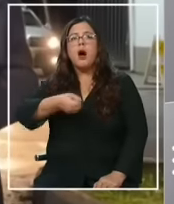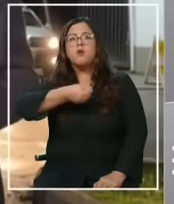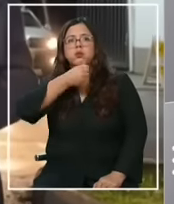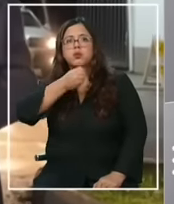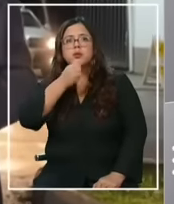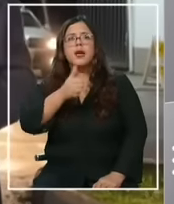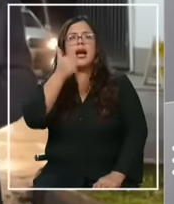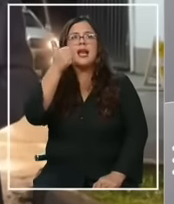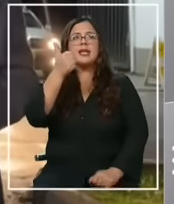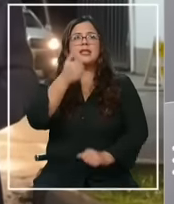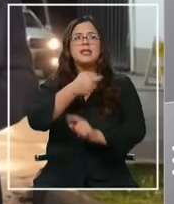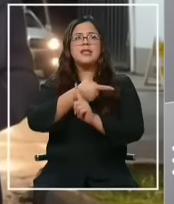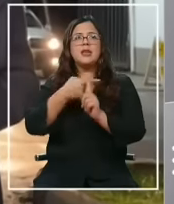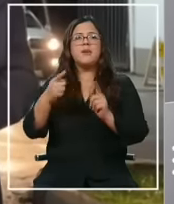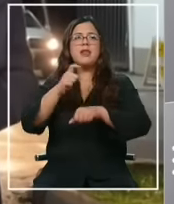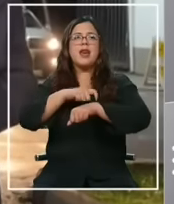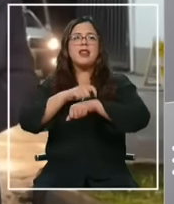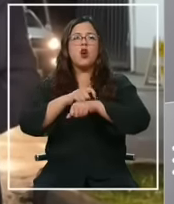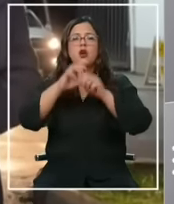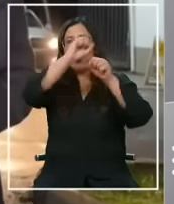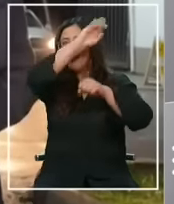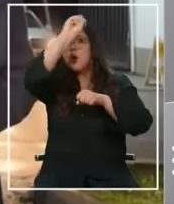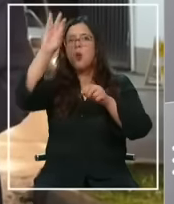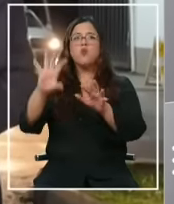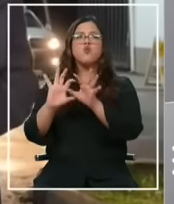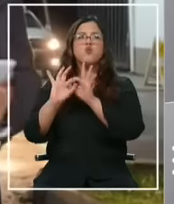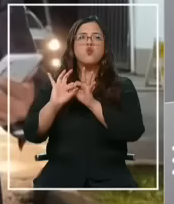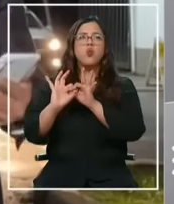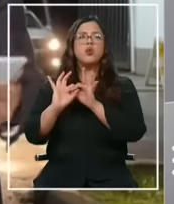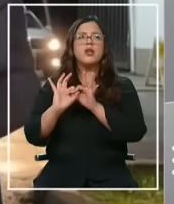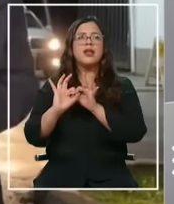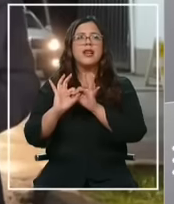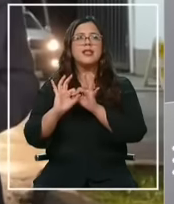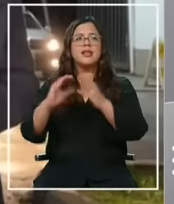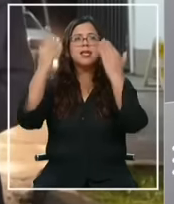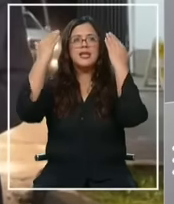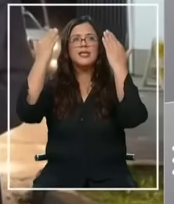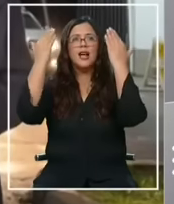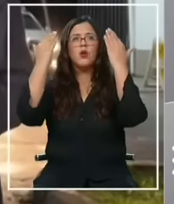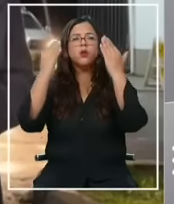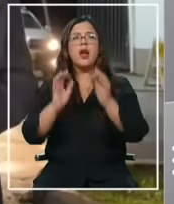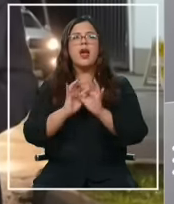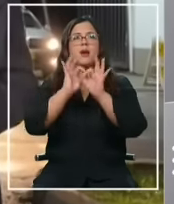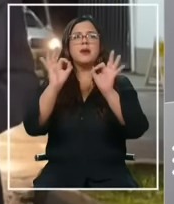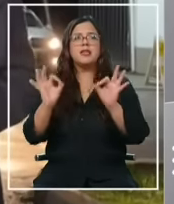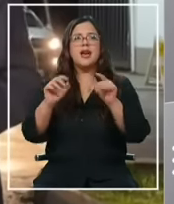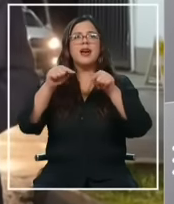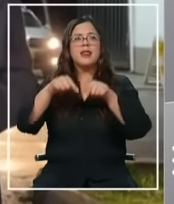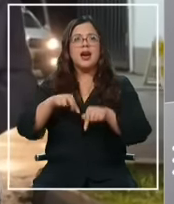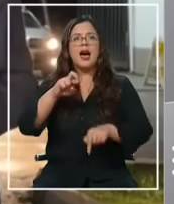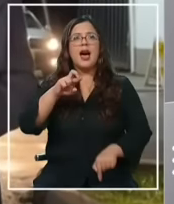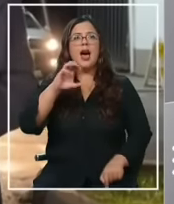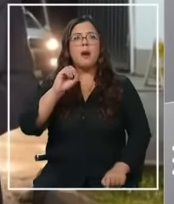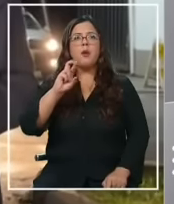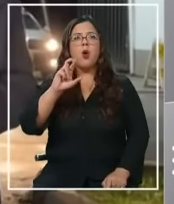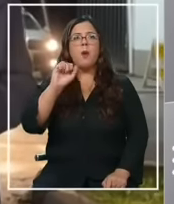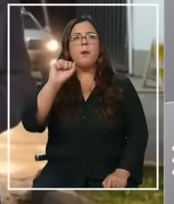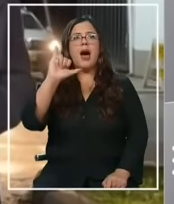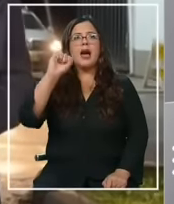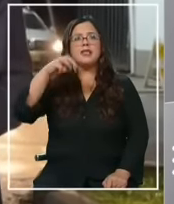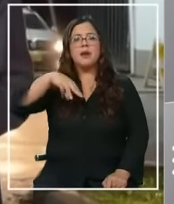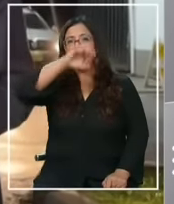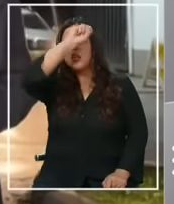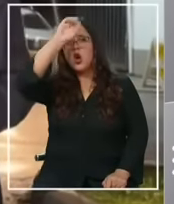será a las 6:30 hora colombiana. Muchas gracias. Un saludo muy especial. especial desde Popayán, aquí en el departamento del Cauca,